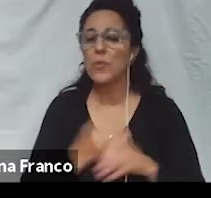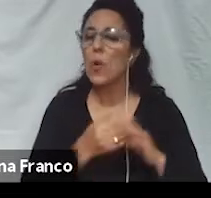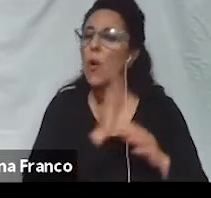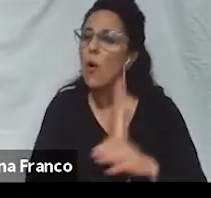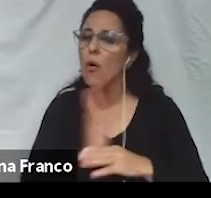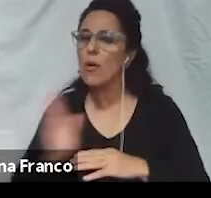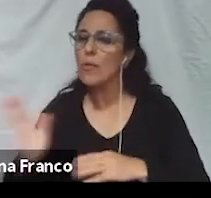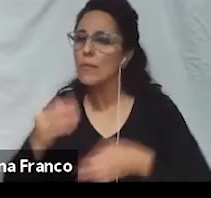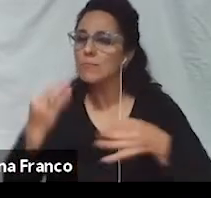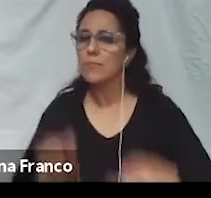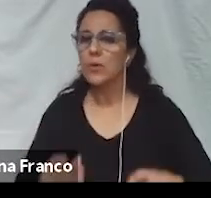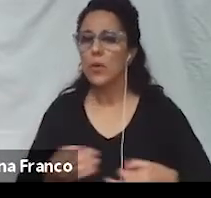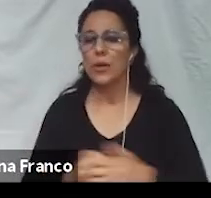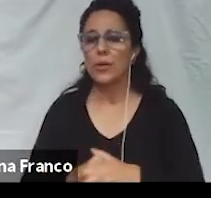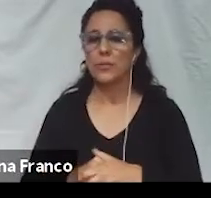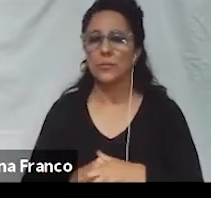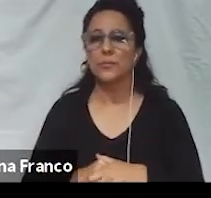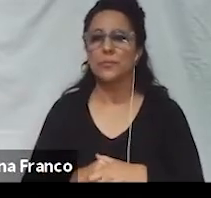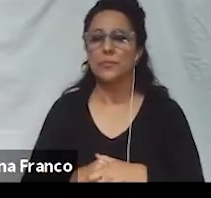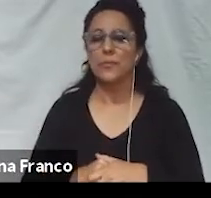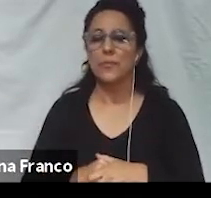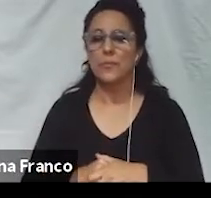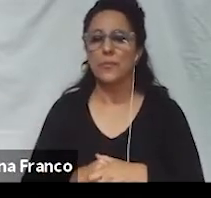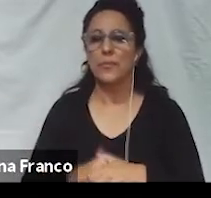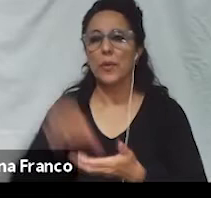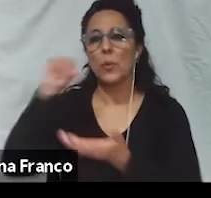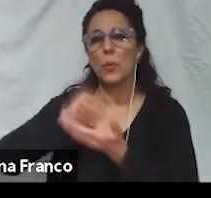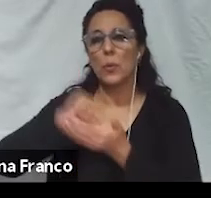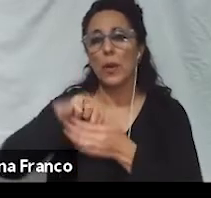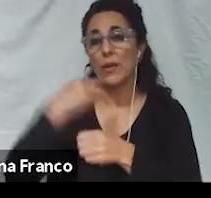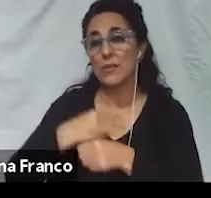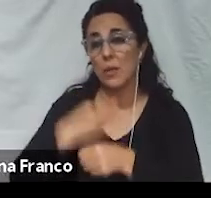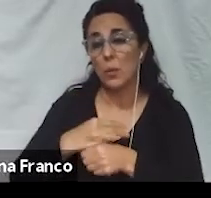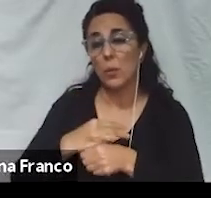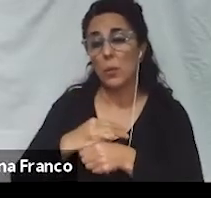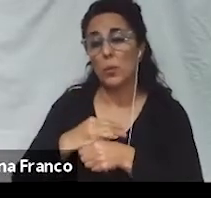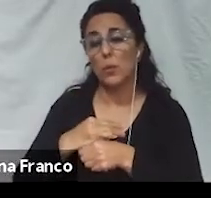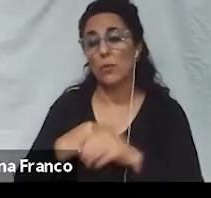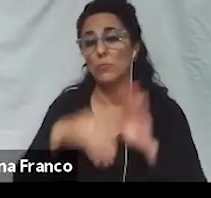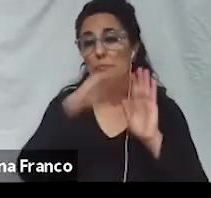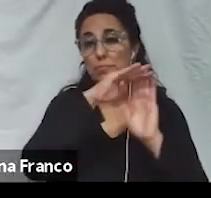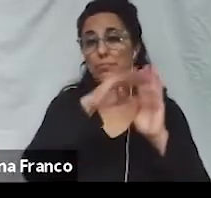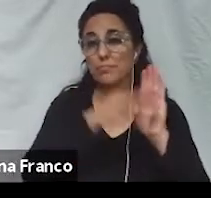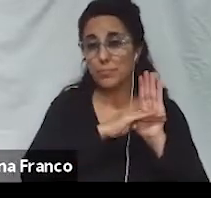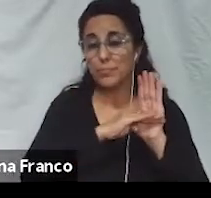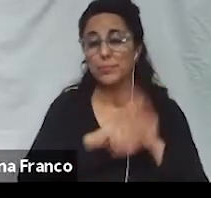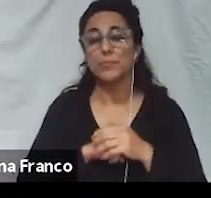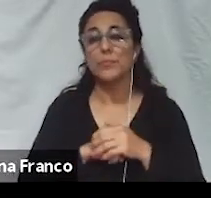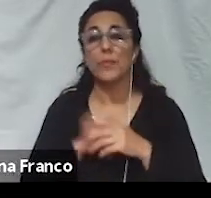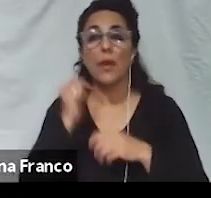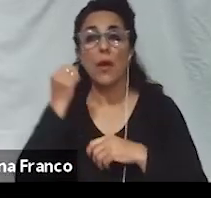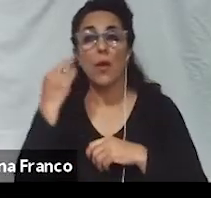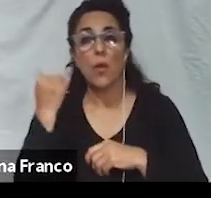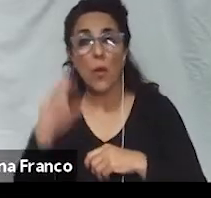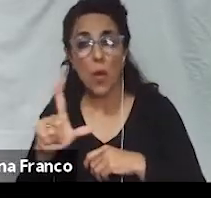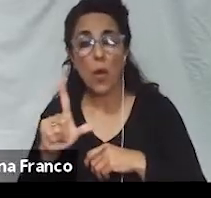a un orden establecido, ¿no? Bueno, en segundo lugar, es rol del tester y su